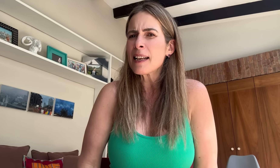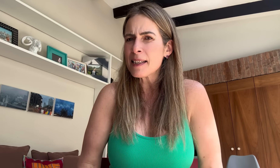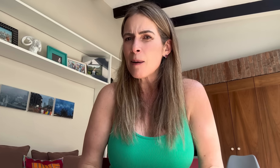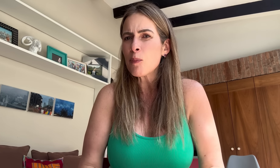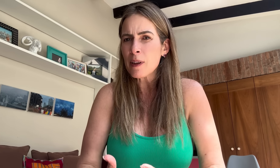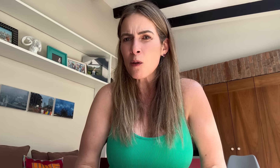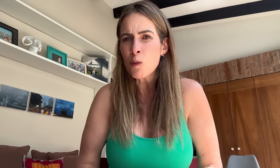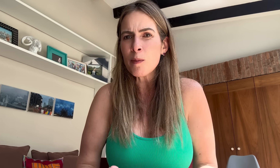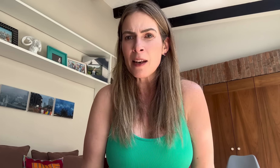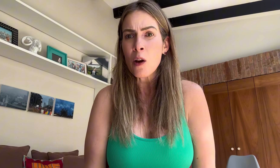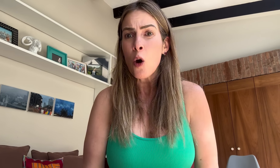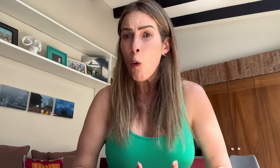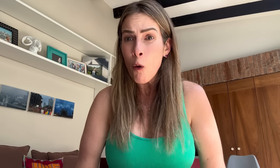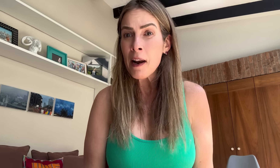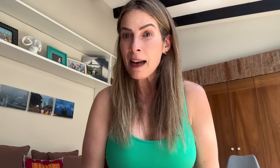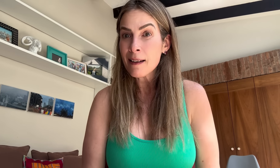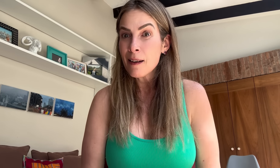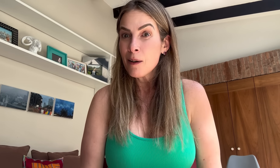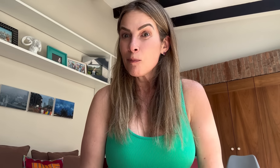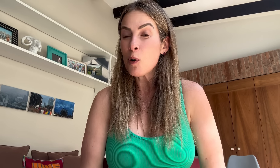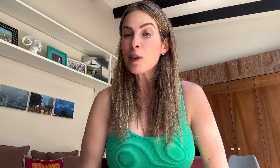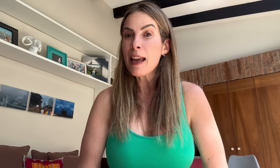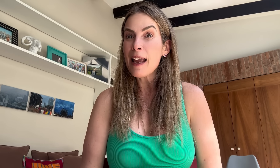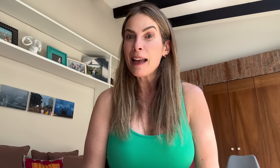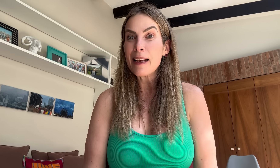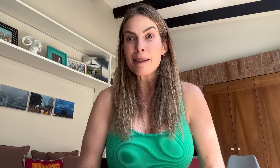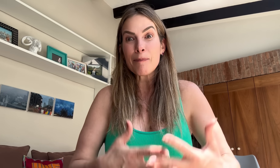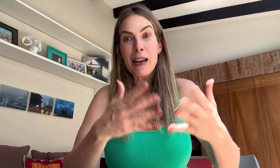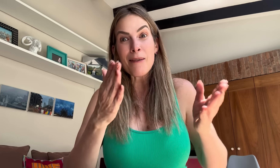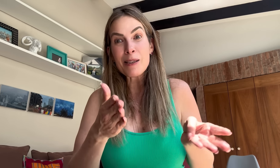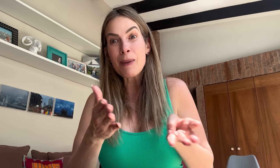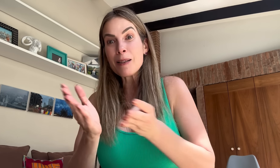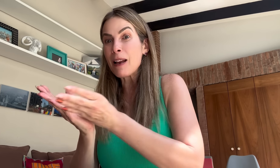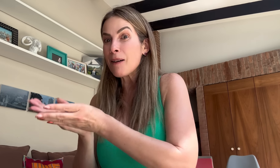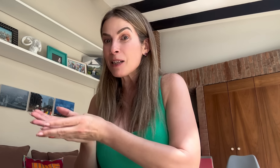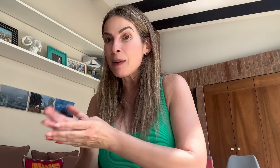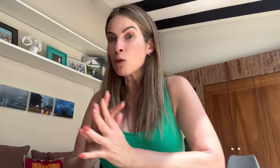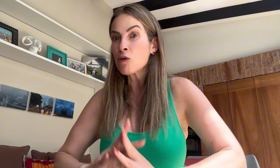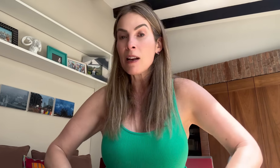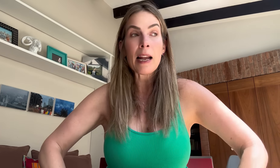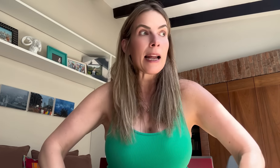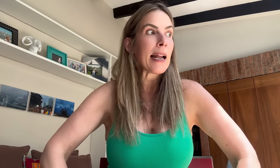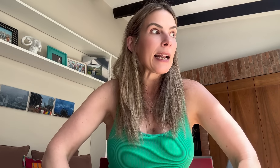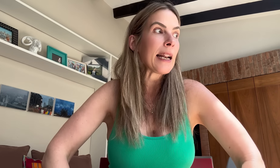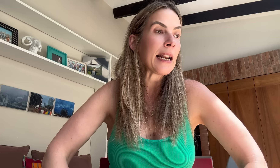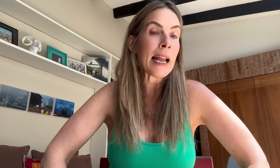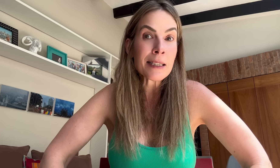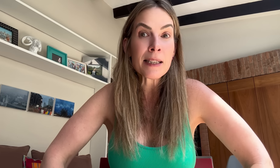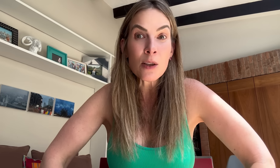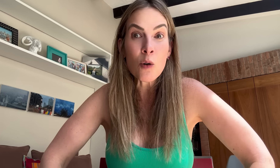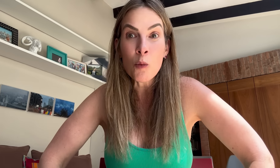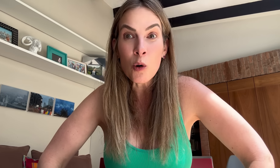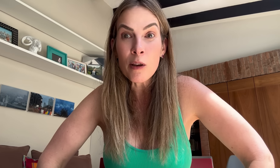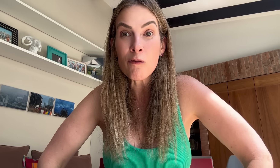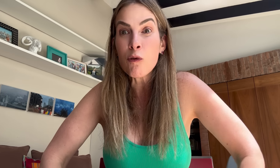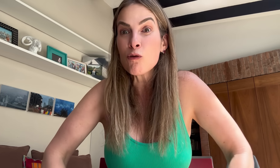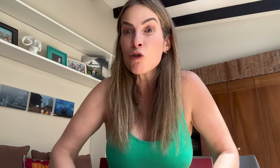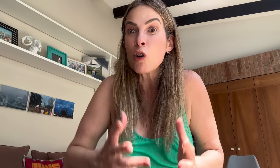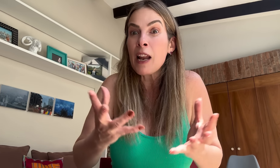decir que se han portado muy bien. Una, porque palabras más, palabras menos, le han sido